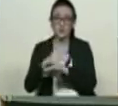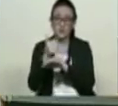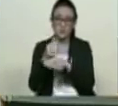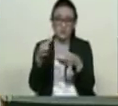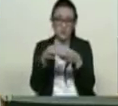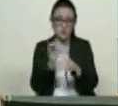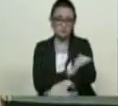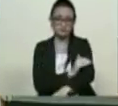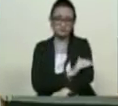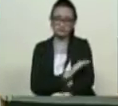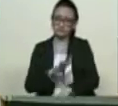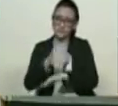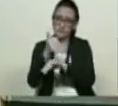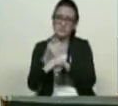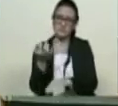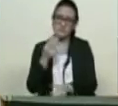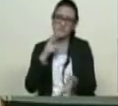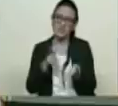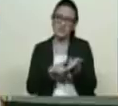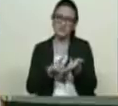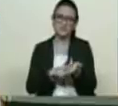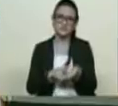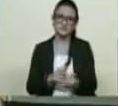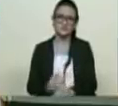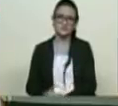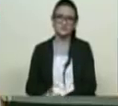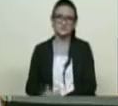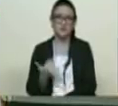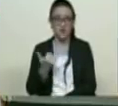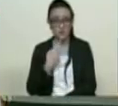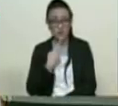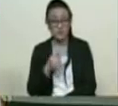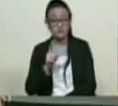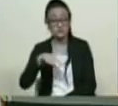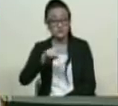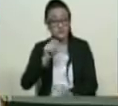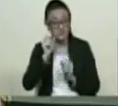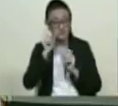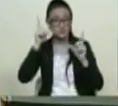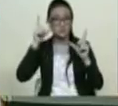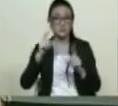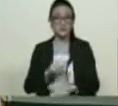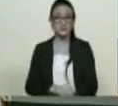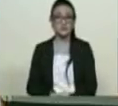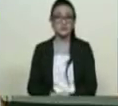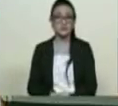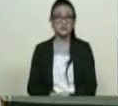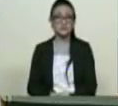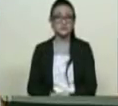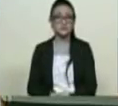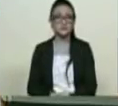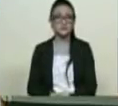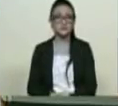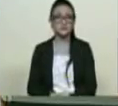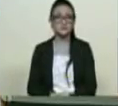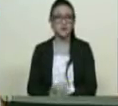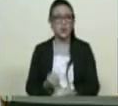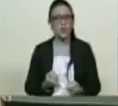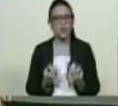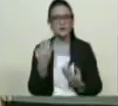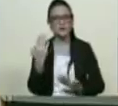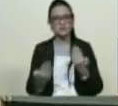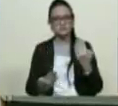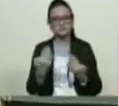verdad. Ahora, yo sí les digo, se van a sorprender cuántos candidatos